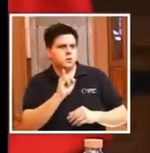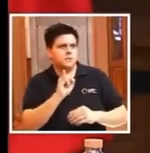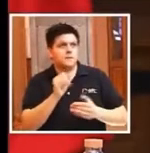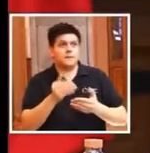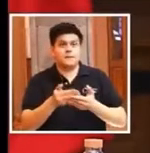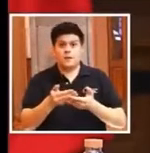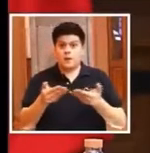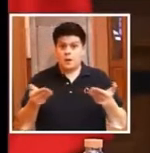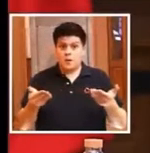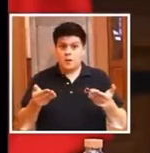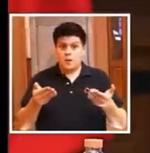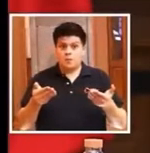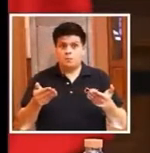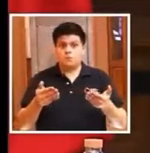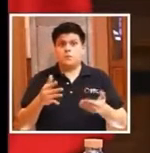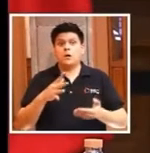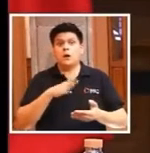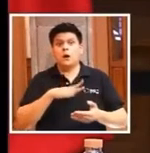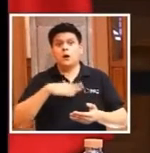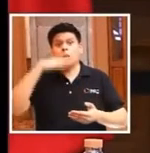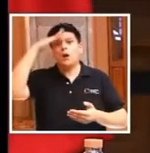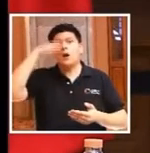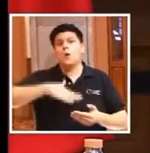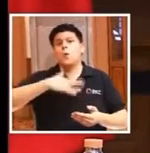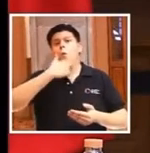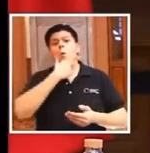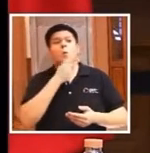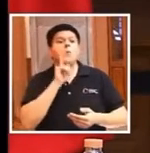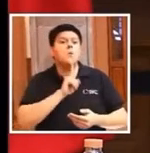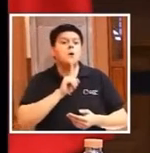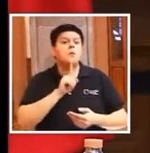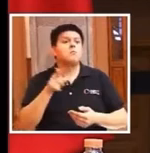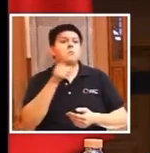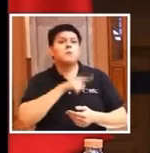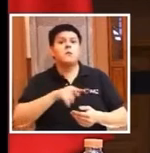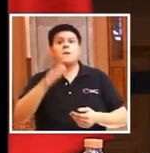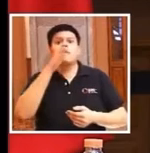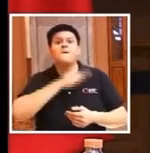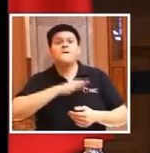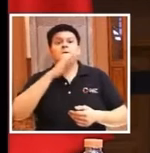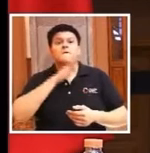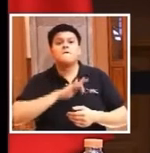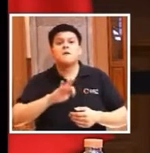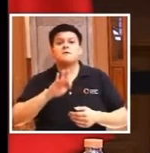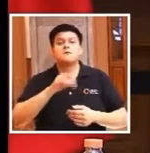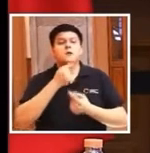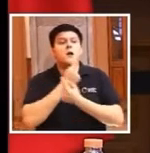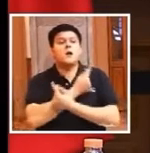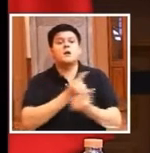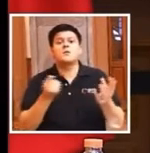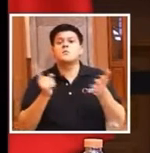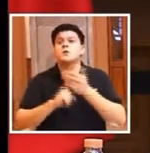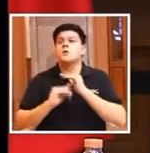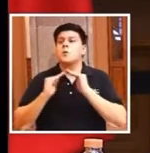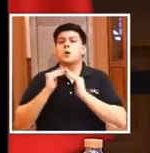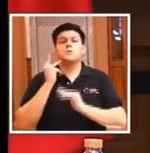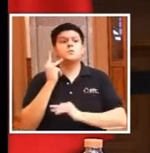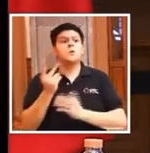Hoy hay muchas señoras o señores que hacen piñatas en sus